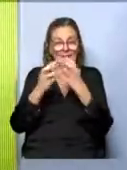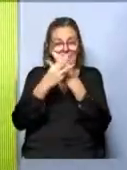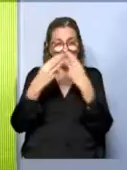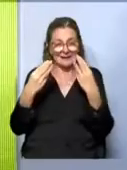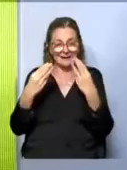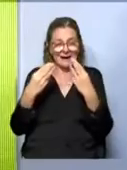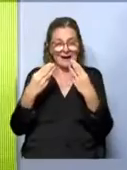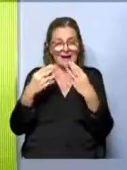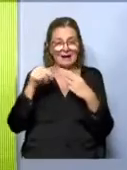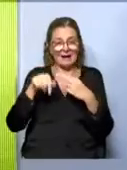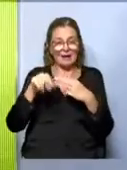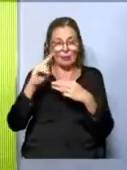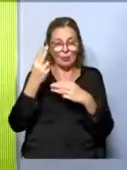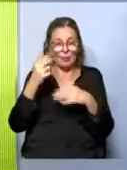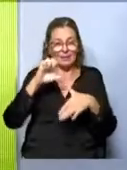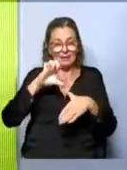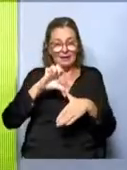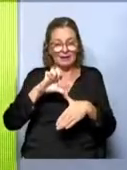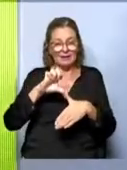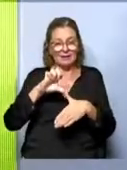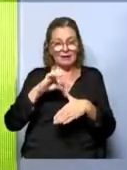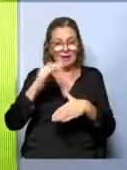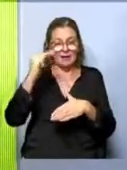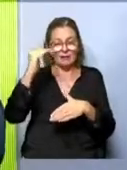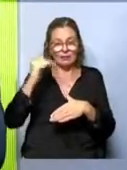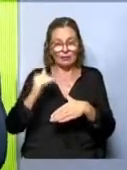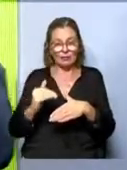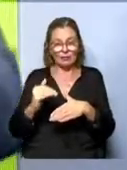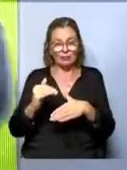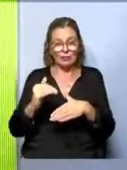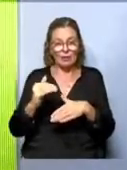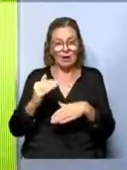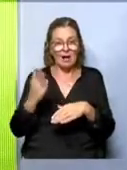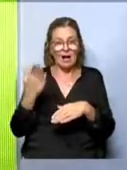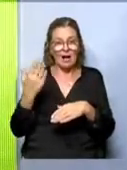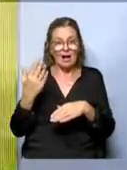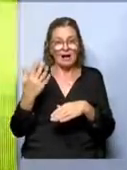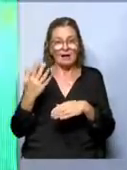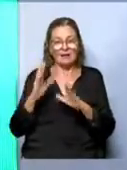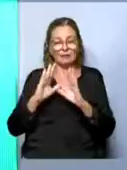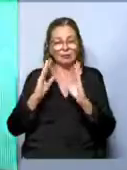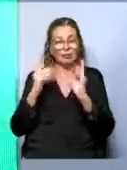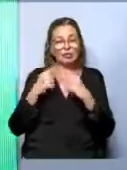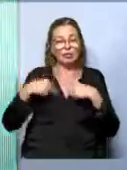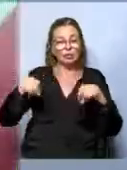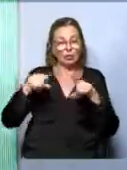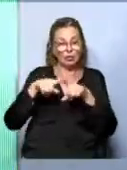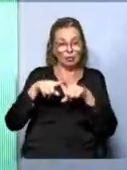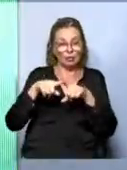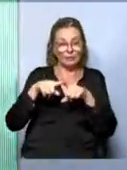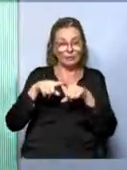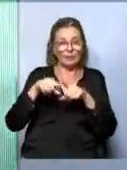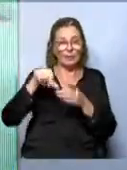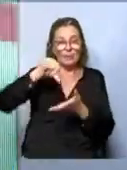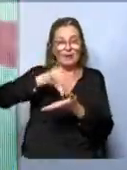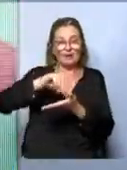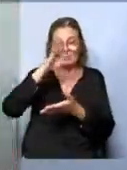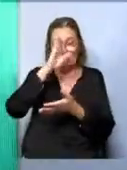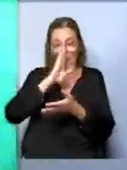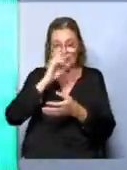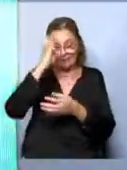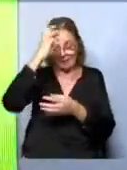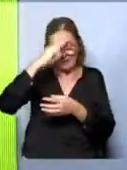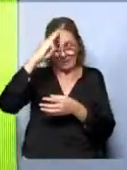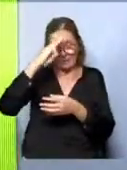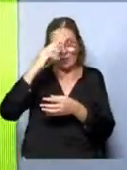en el continente, la pobreza disminuyó a niveles inferiores a los pre-pandemia. En la región en su conjunto, muy tironía por países grandes como Brasil y México,